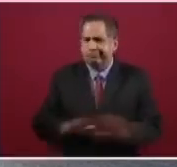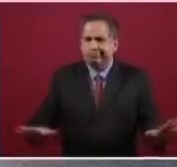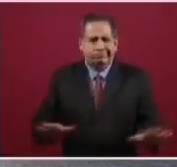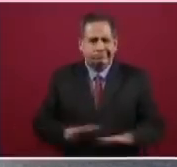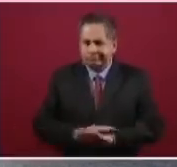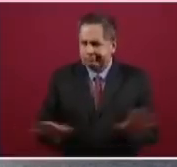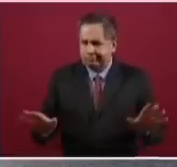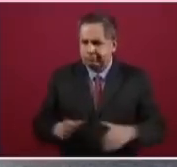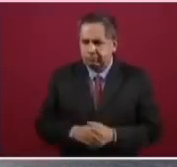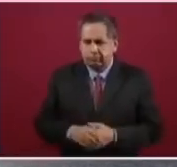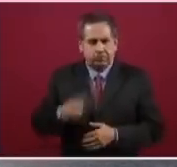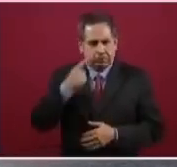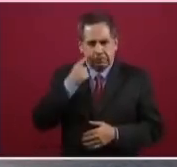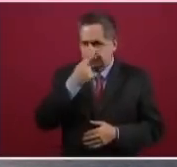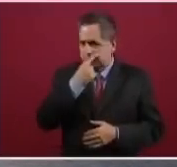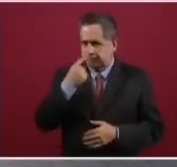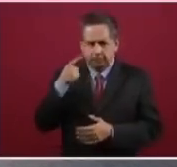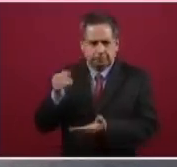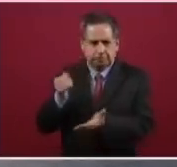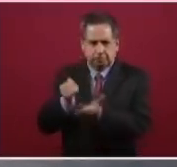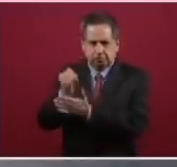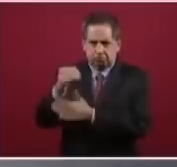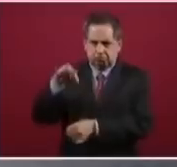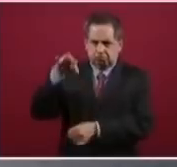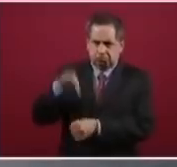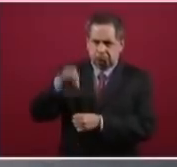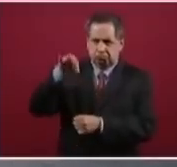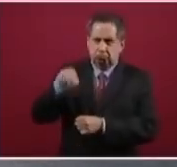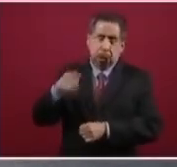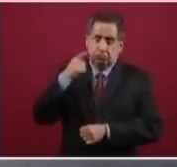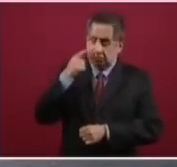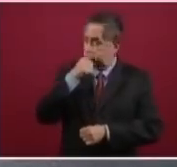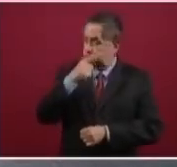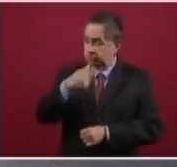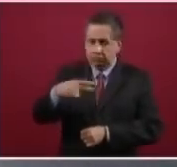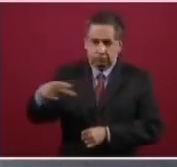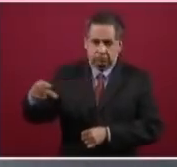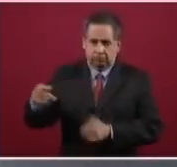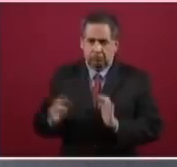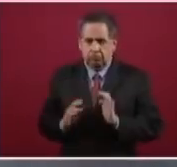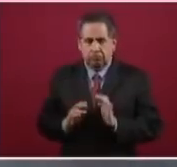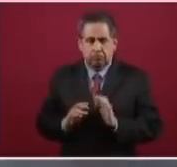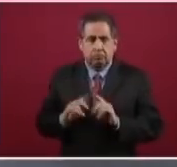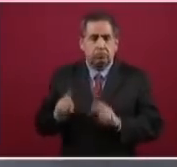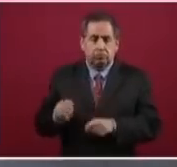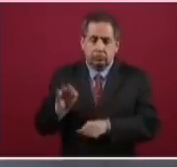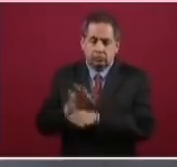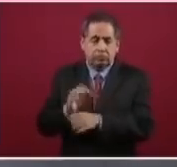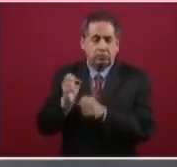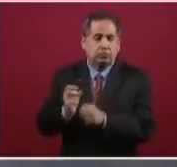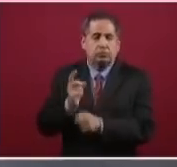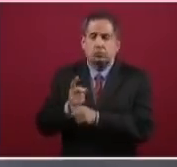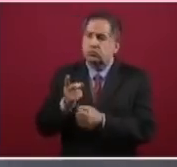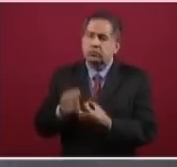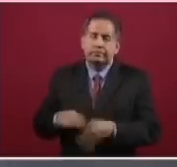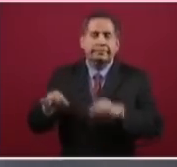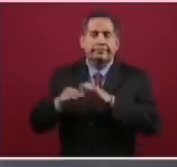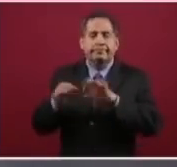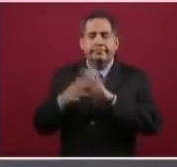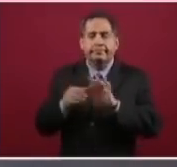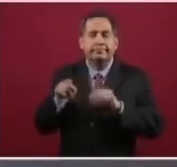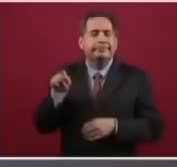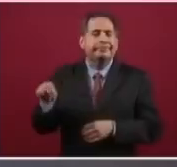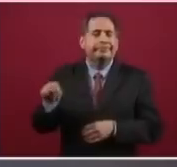ya que cada quien este decida y garantizar lo más importante que le